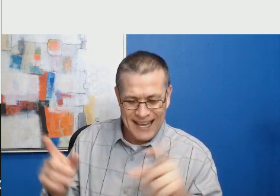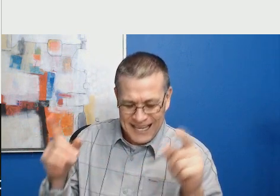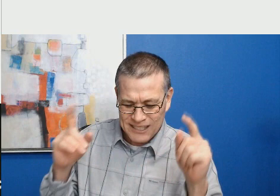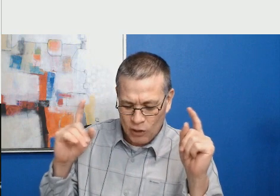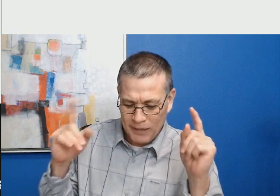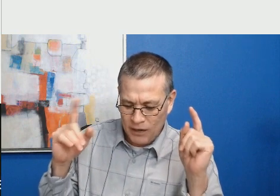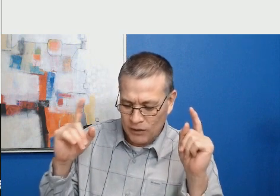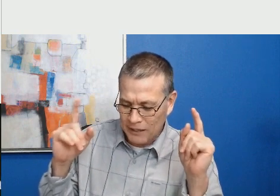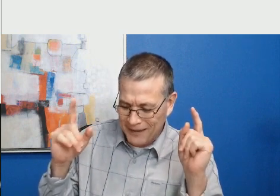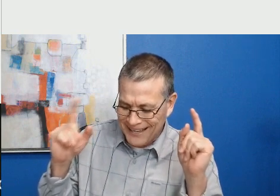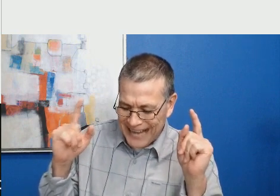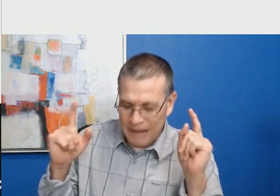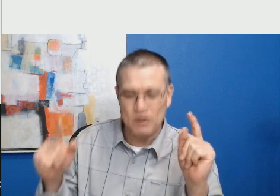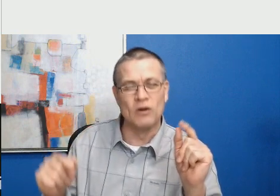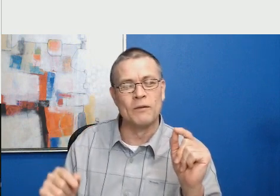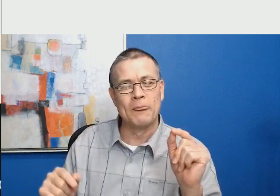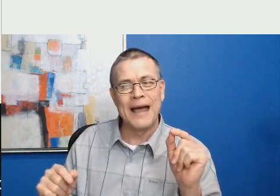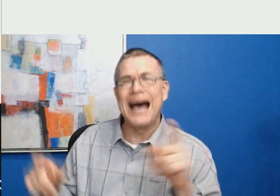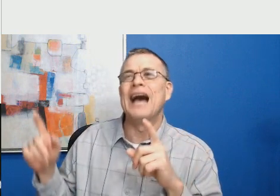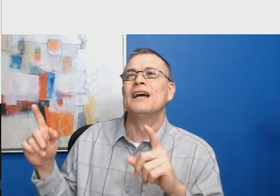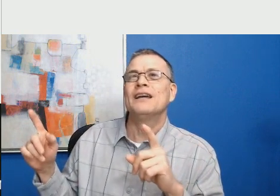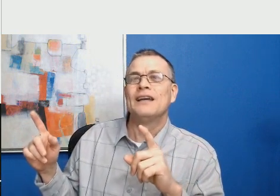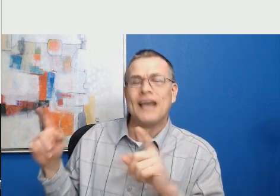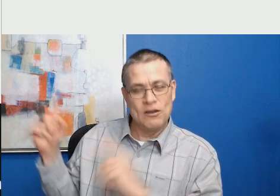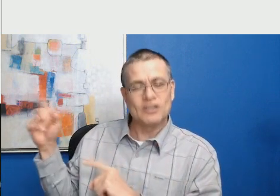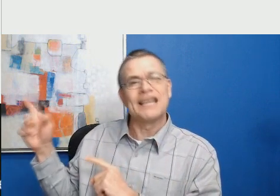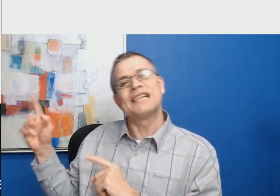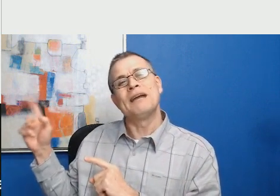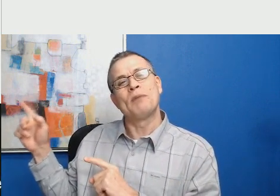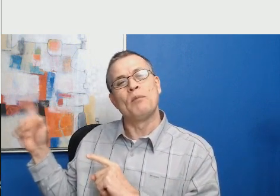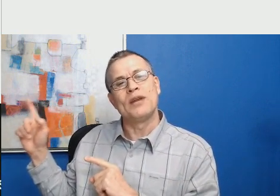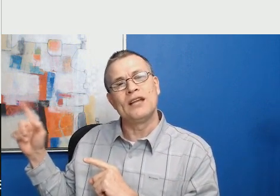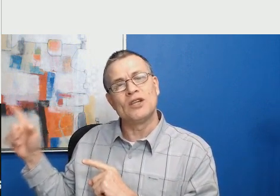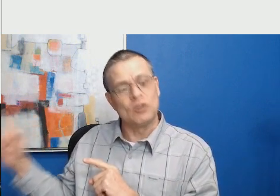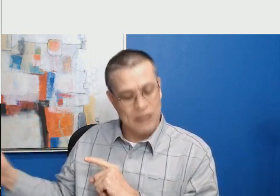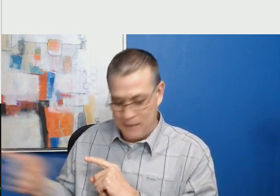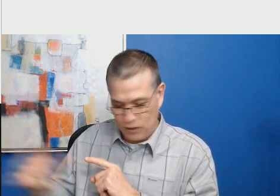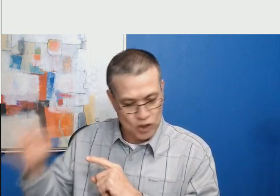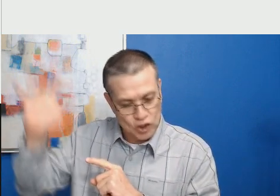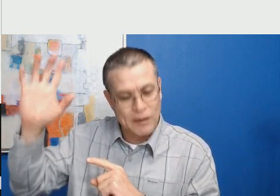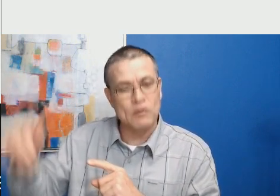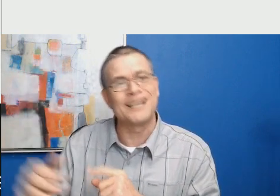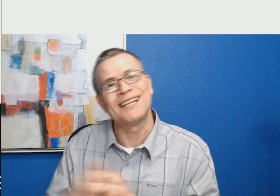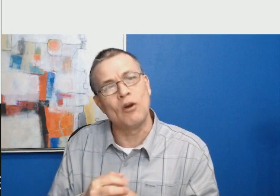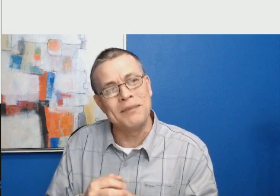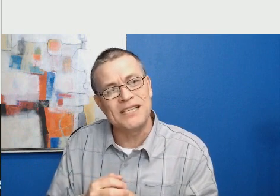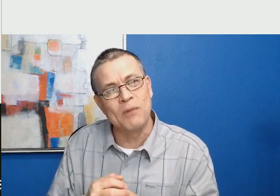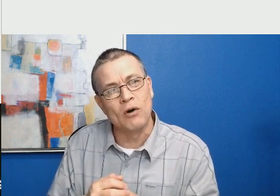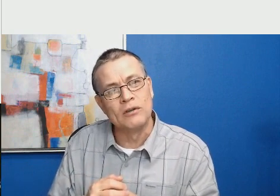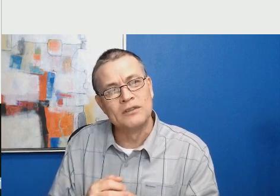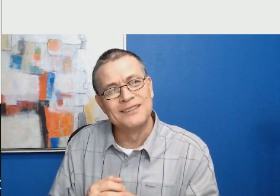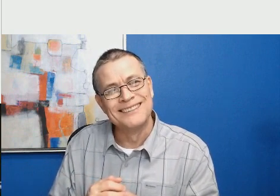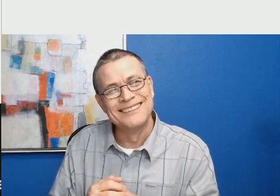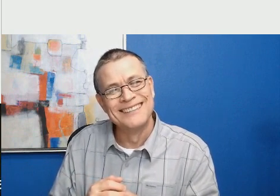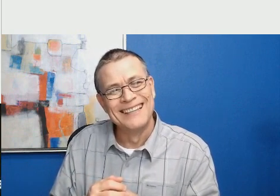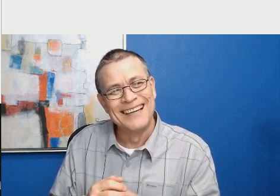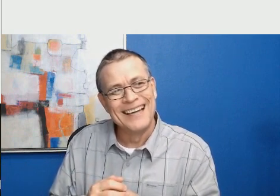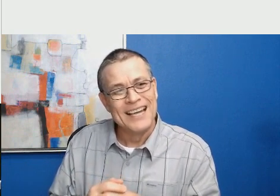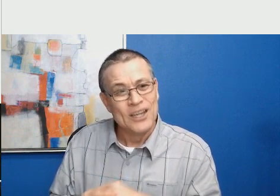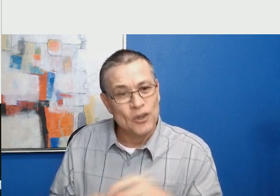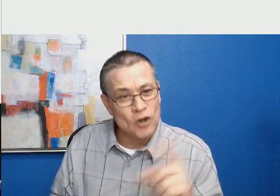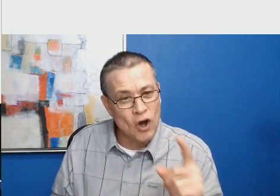es sobre lo que ve deambulo a ellos ahí están proponiendo eso también nosotros vamos a hacer lo mismo